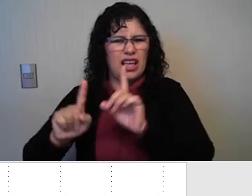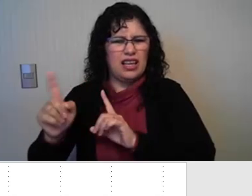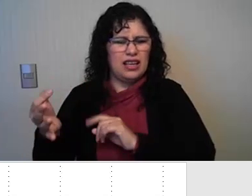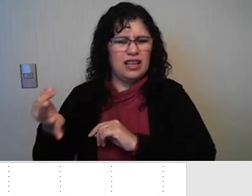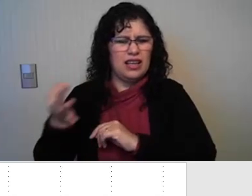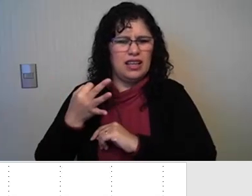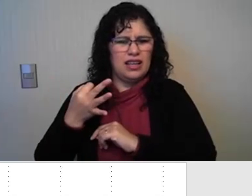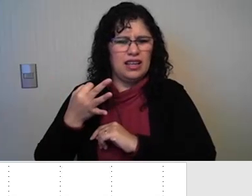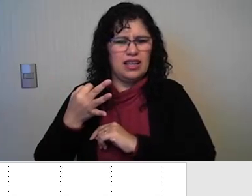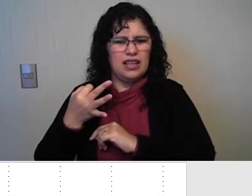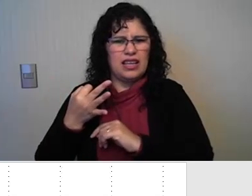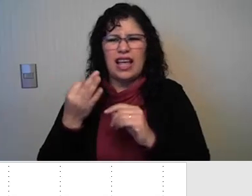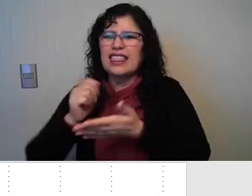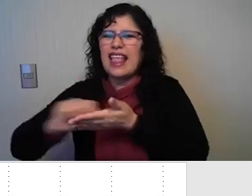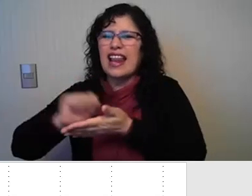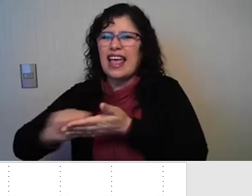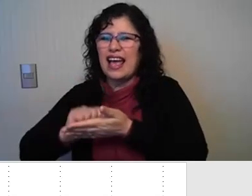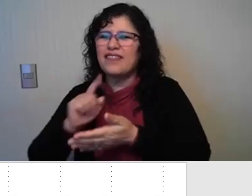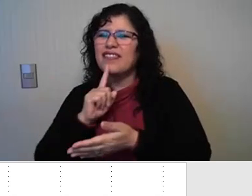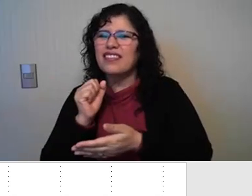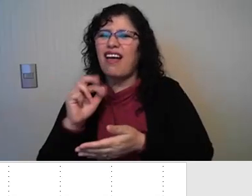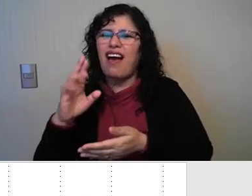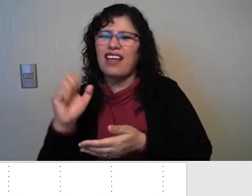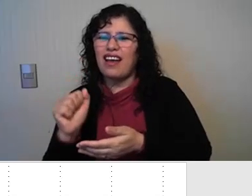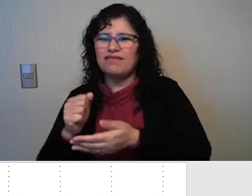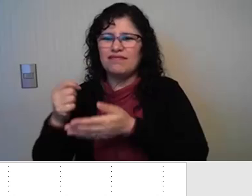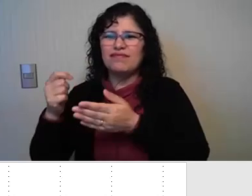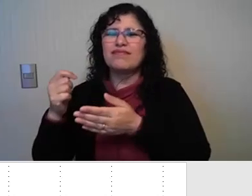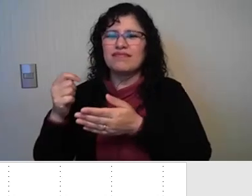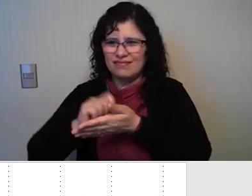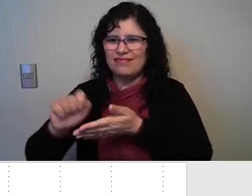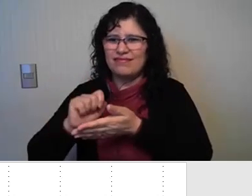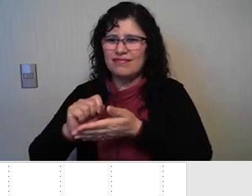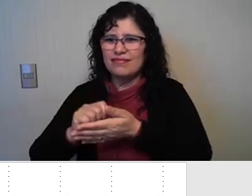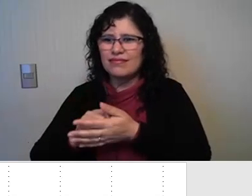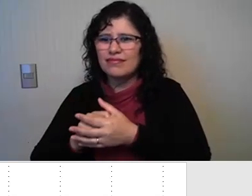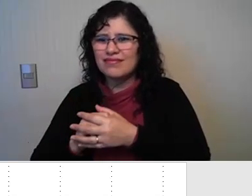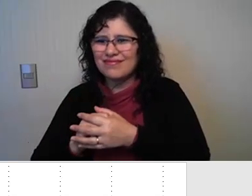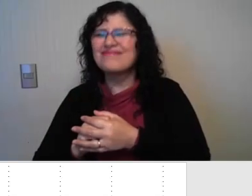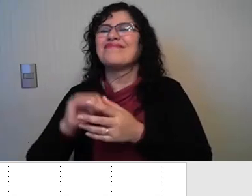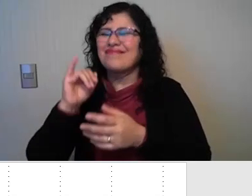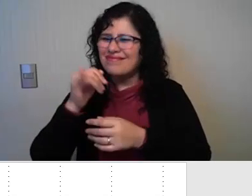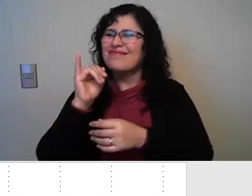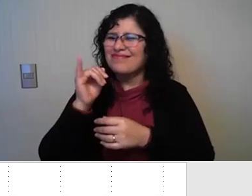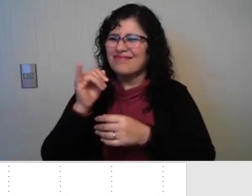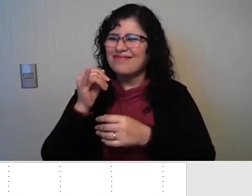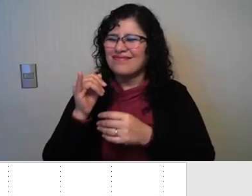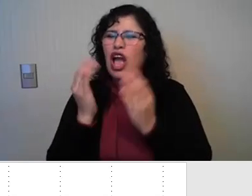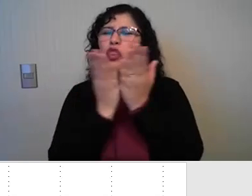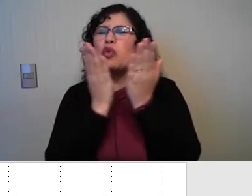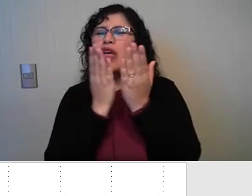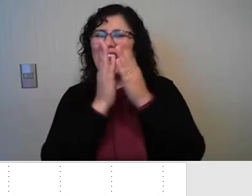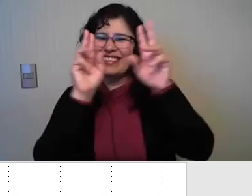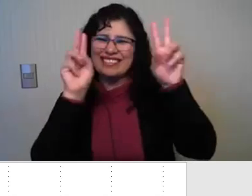era para estudiar. Seguramente tiene relación con las funciones de los tractos y fascículos. ¿Sí? Si a eso se